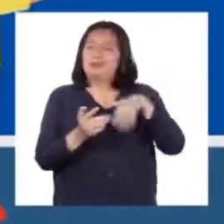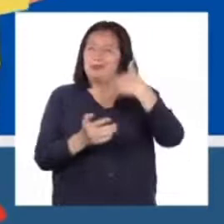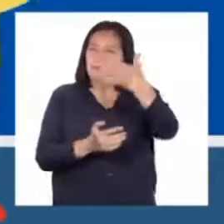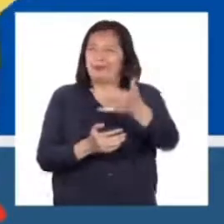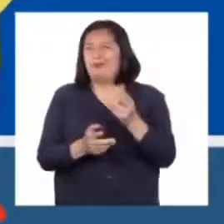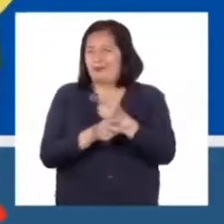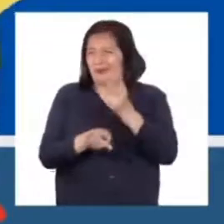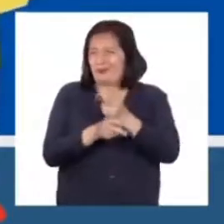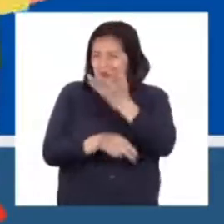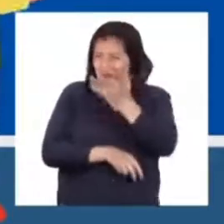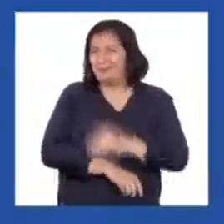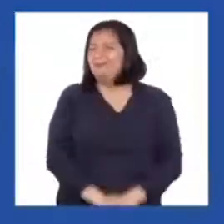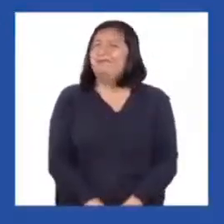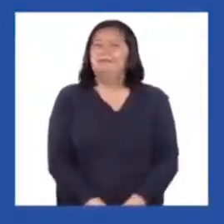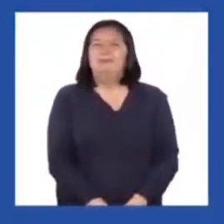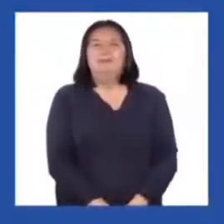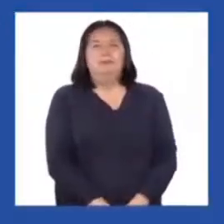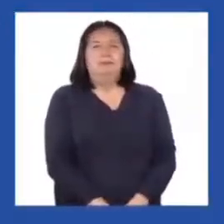mucho.